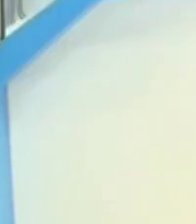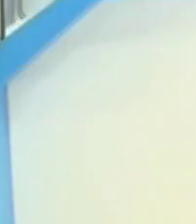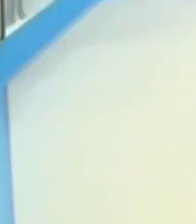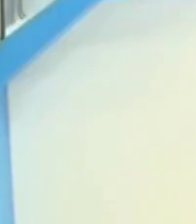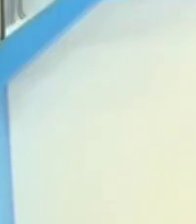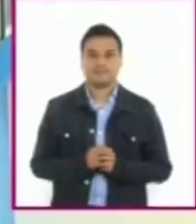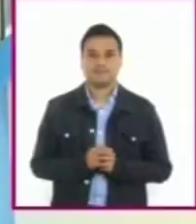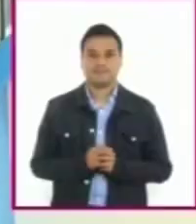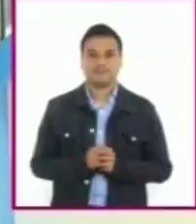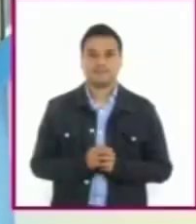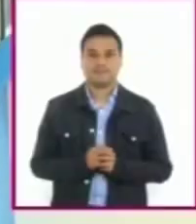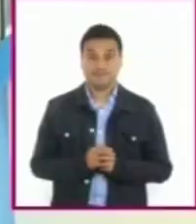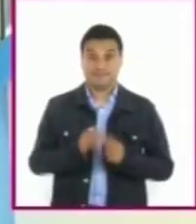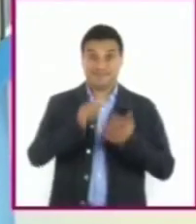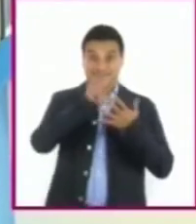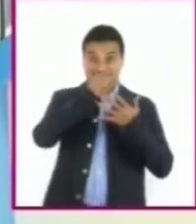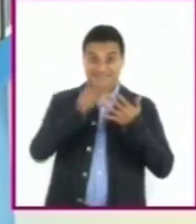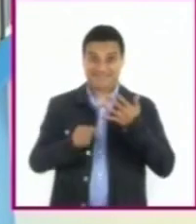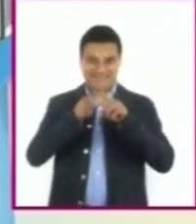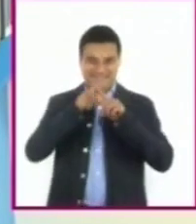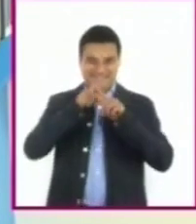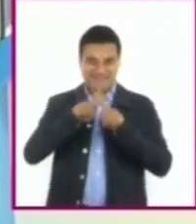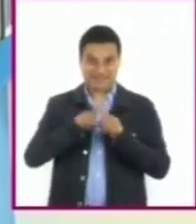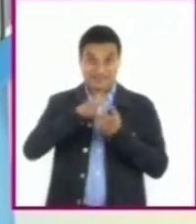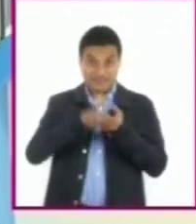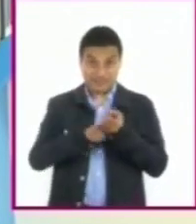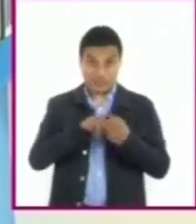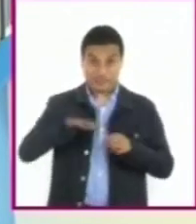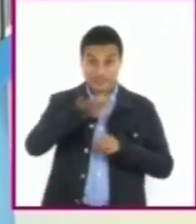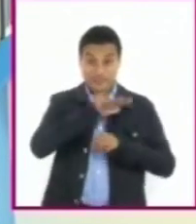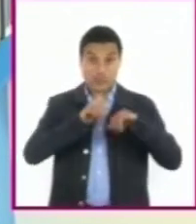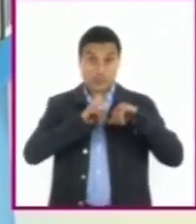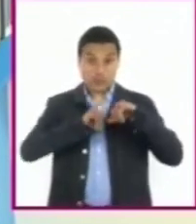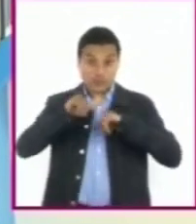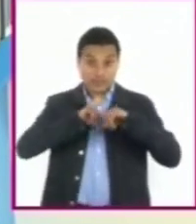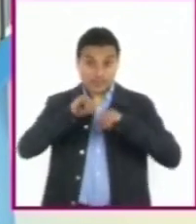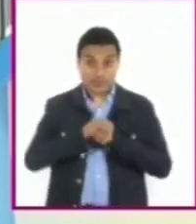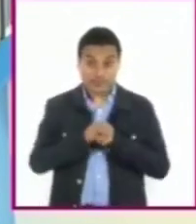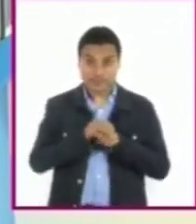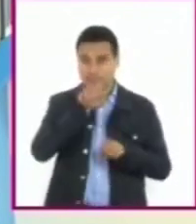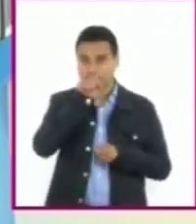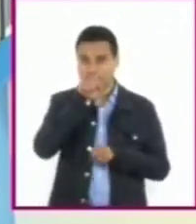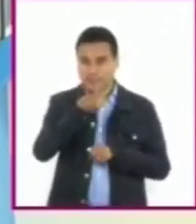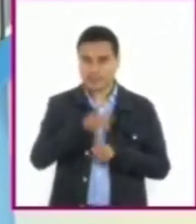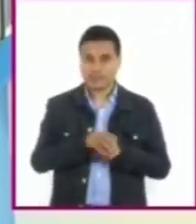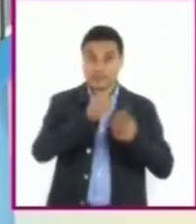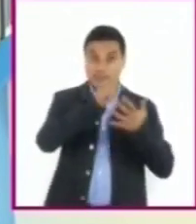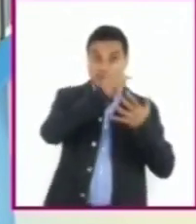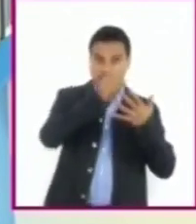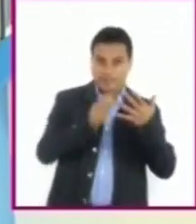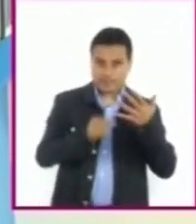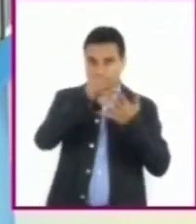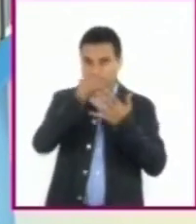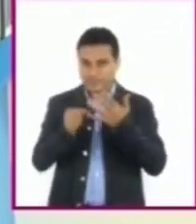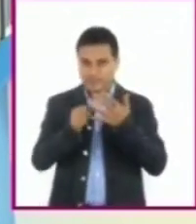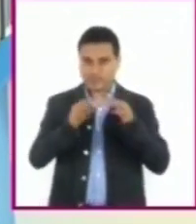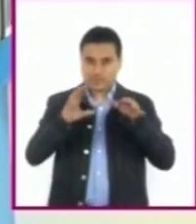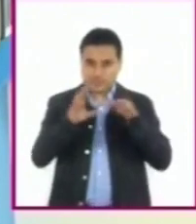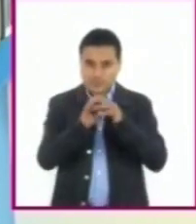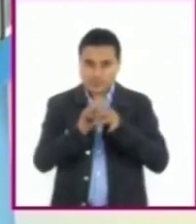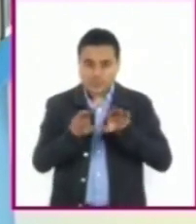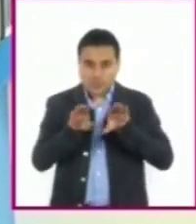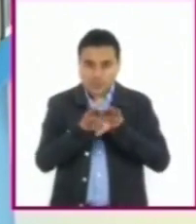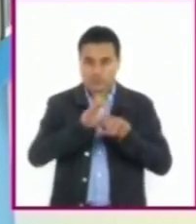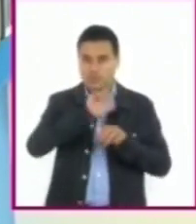Los múltiples componentes que integran el espacio geográfico y la manera cómo se distribuyen y relacionan generan la diversidad de